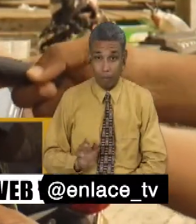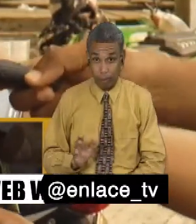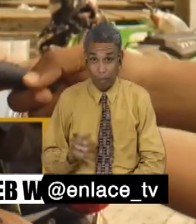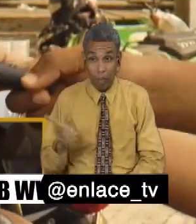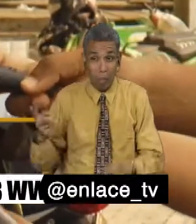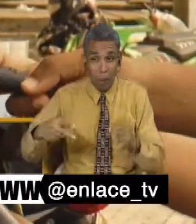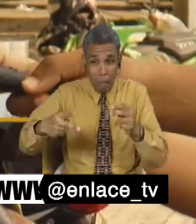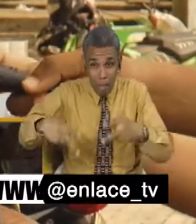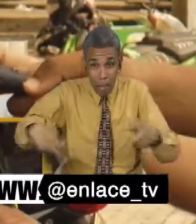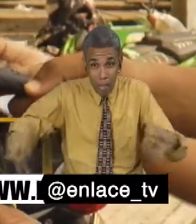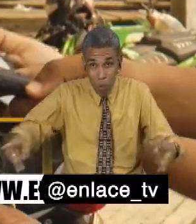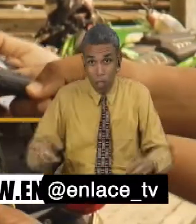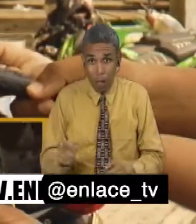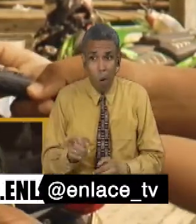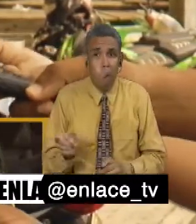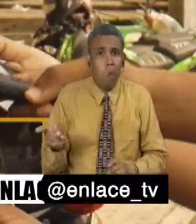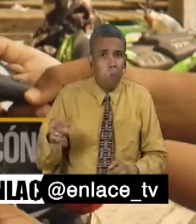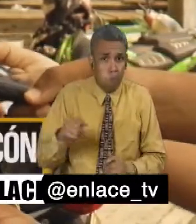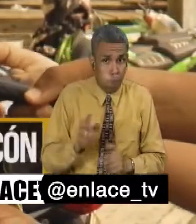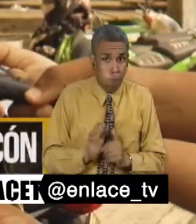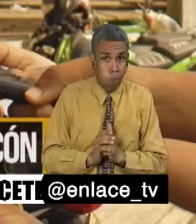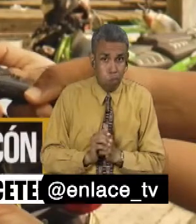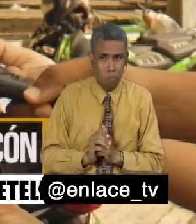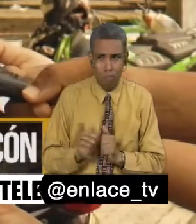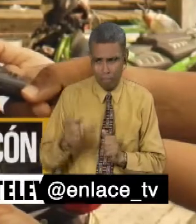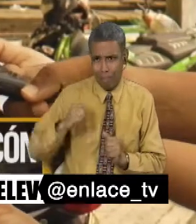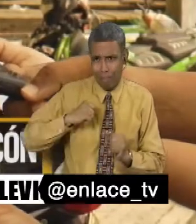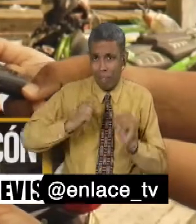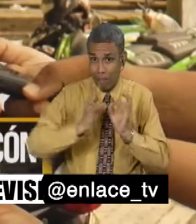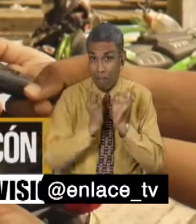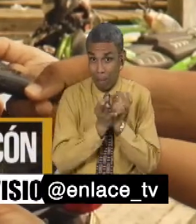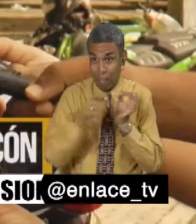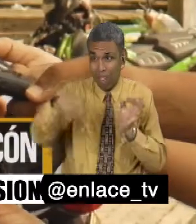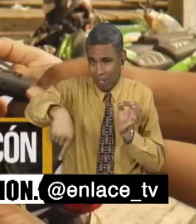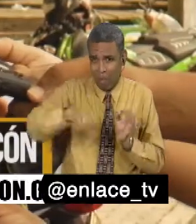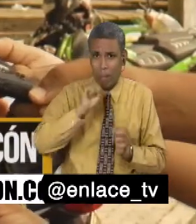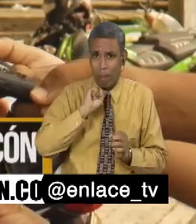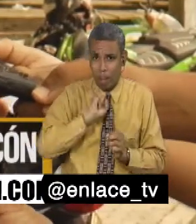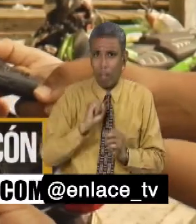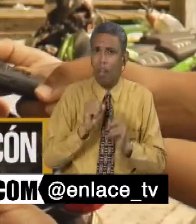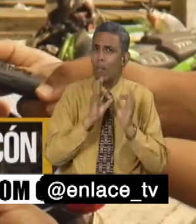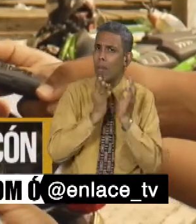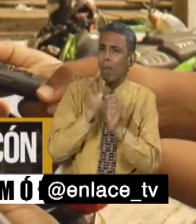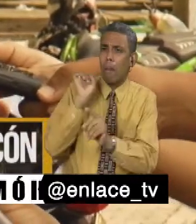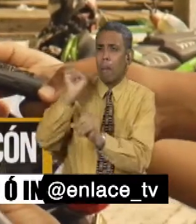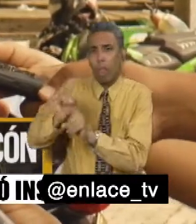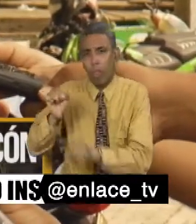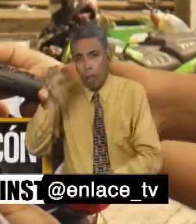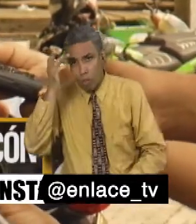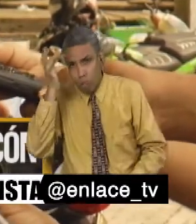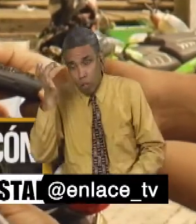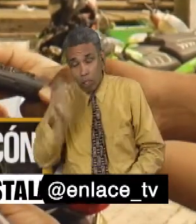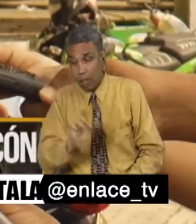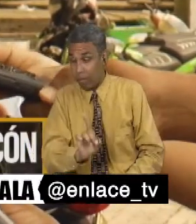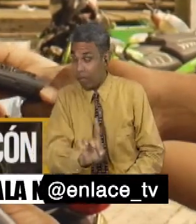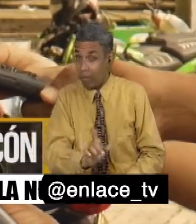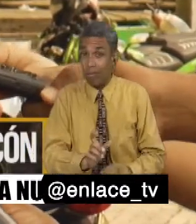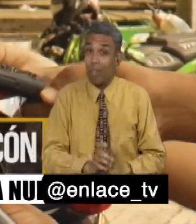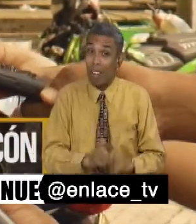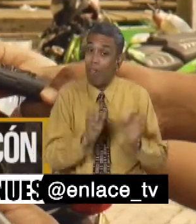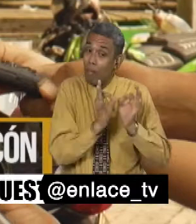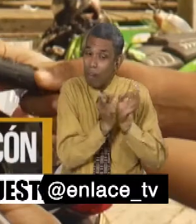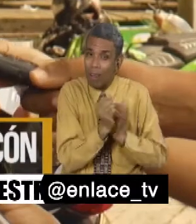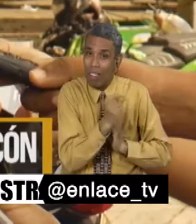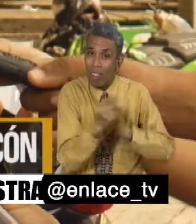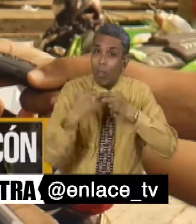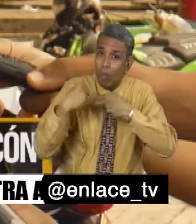personas tienen sus entornos, sus núcleos familiares acá en Barranca Bermeja, como otros son foráneos, no corresponden acá, y se han facilitado algunas